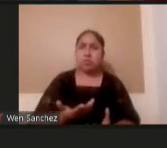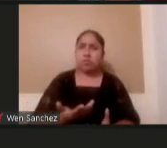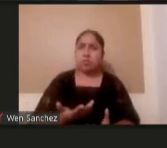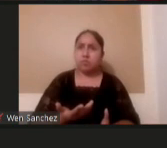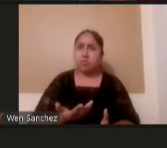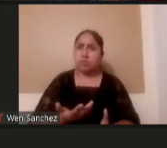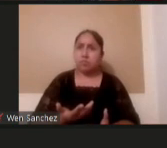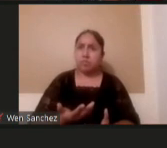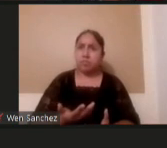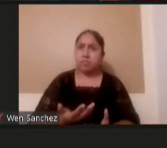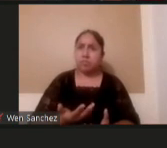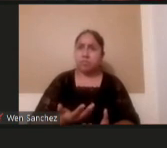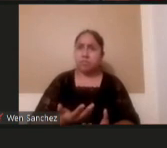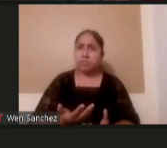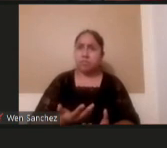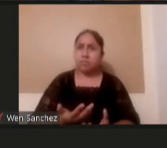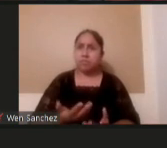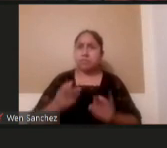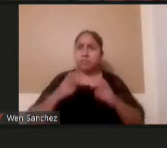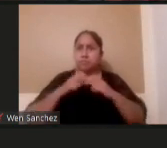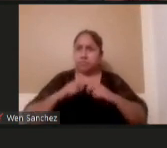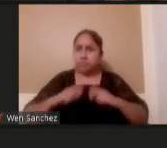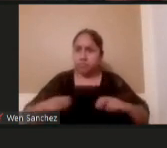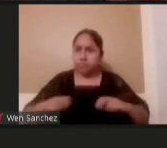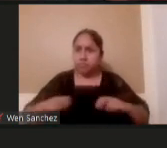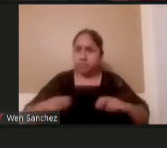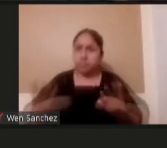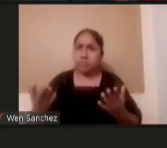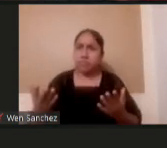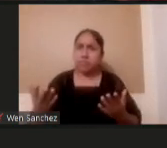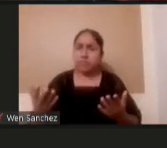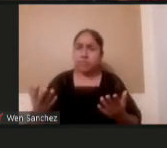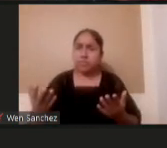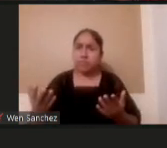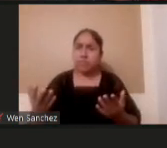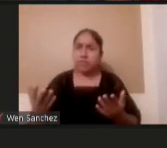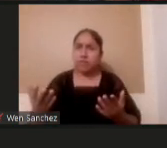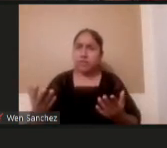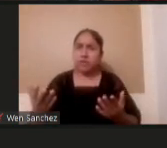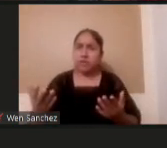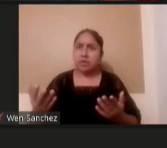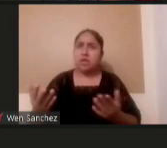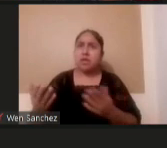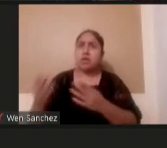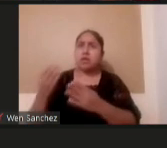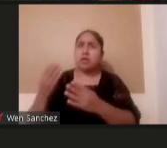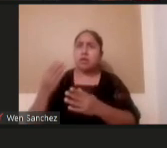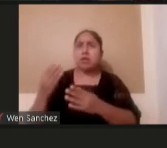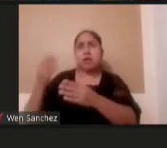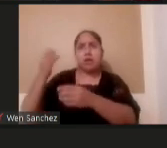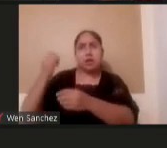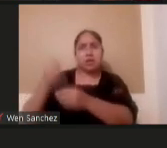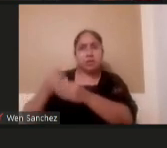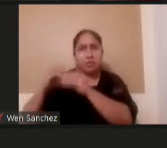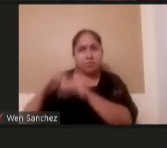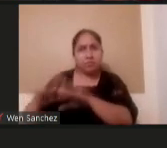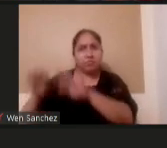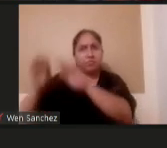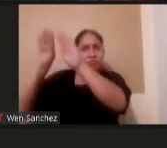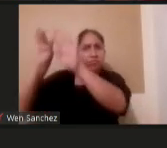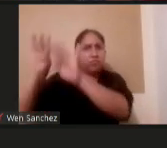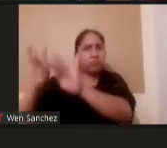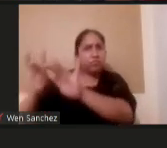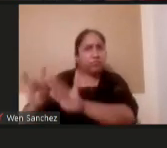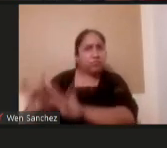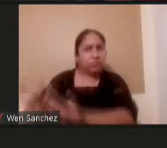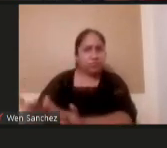al resto del ayuntamiento sobre los alcances que ha tenido el plan en el que están participando los